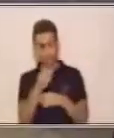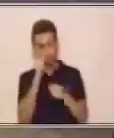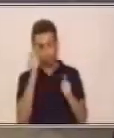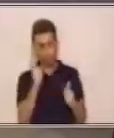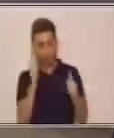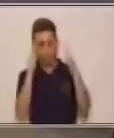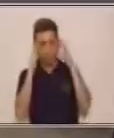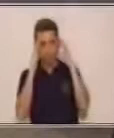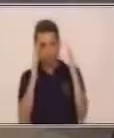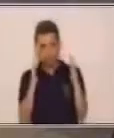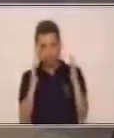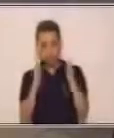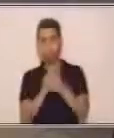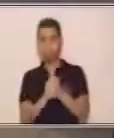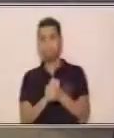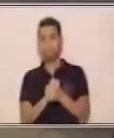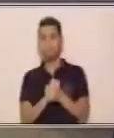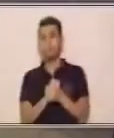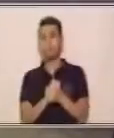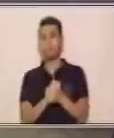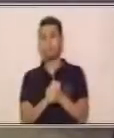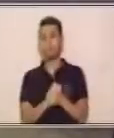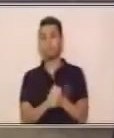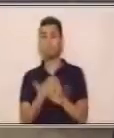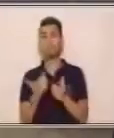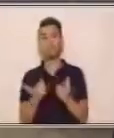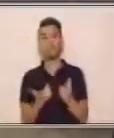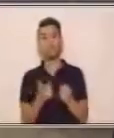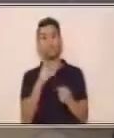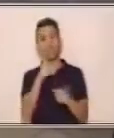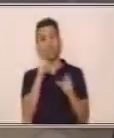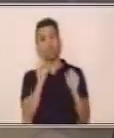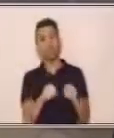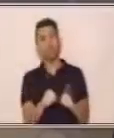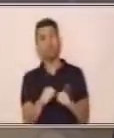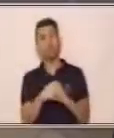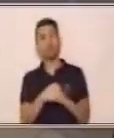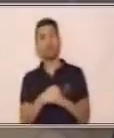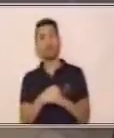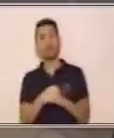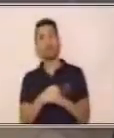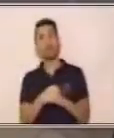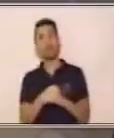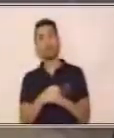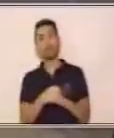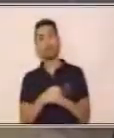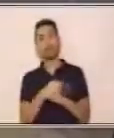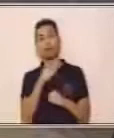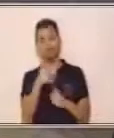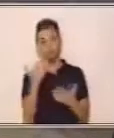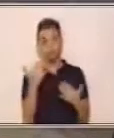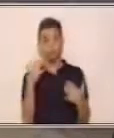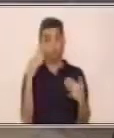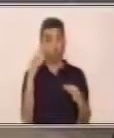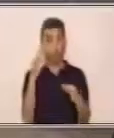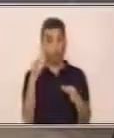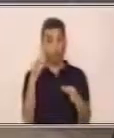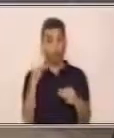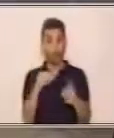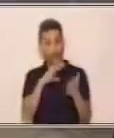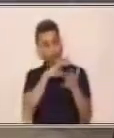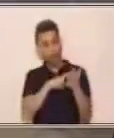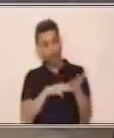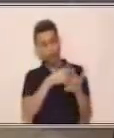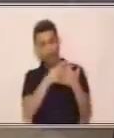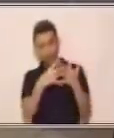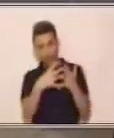mucha atención. Parte de las recomendaciones, quiero que por favor agarres una hoja, de preferencia de cuadros,